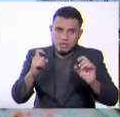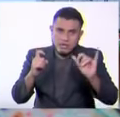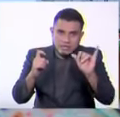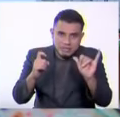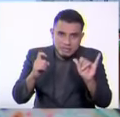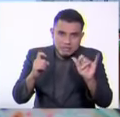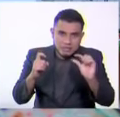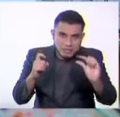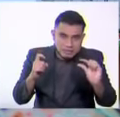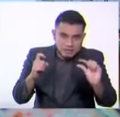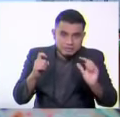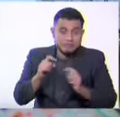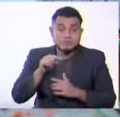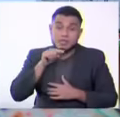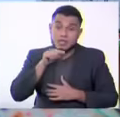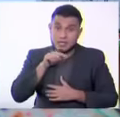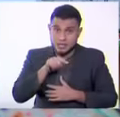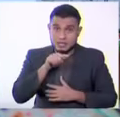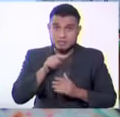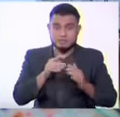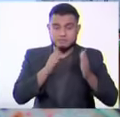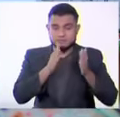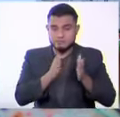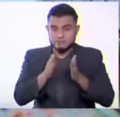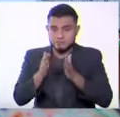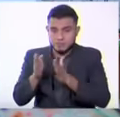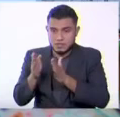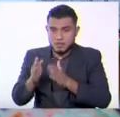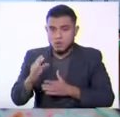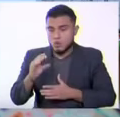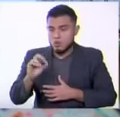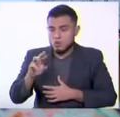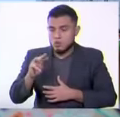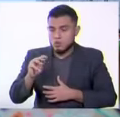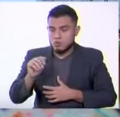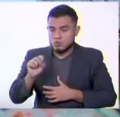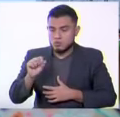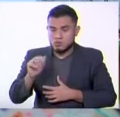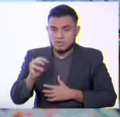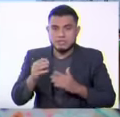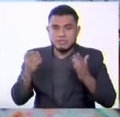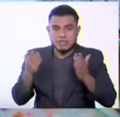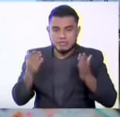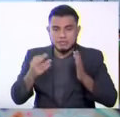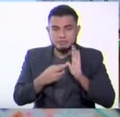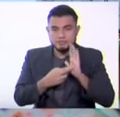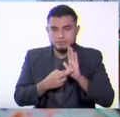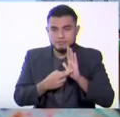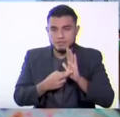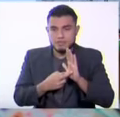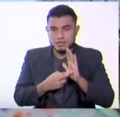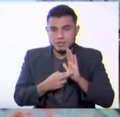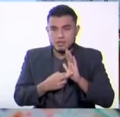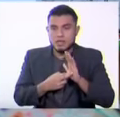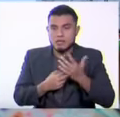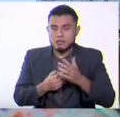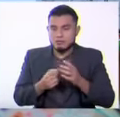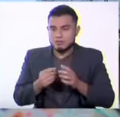pequeña, ese ordenamiento de los cromosomas se hace en una representación gráfica